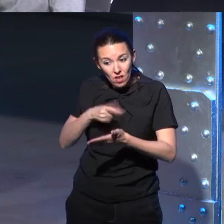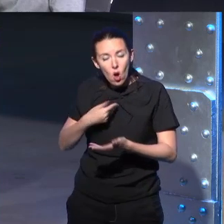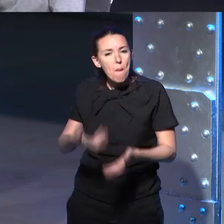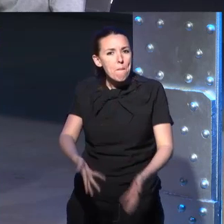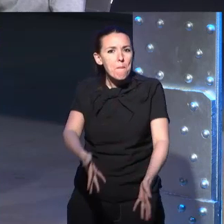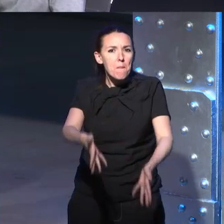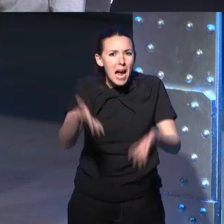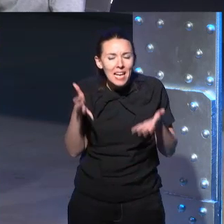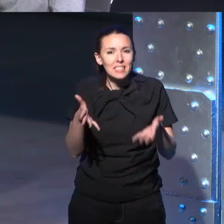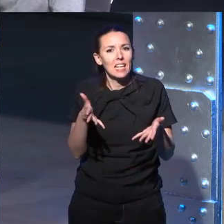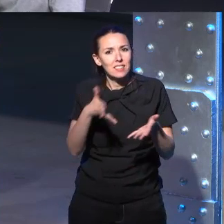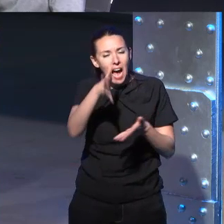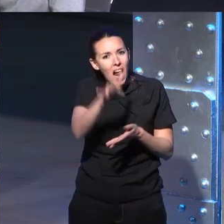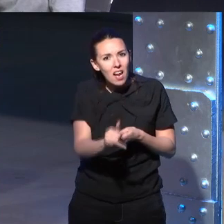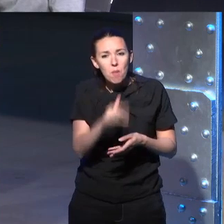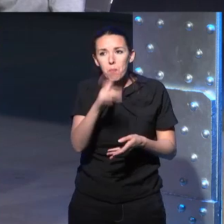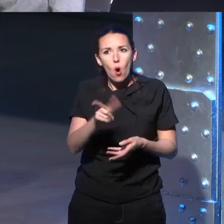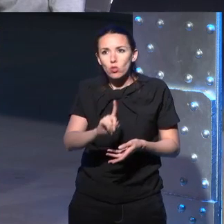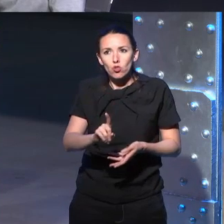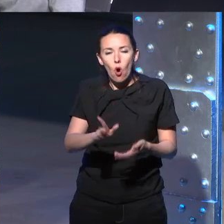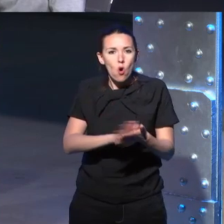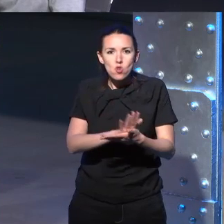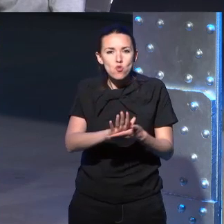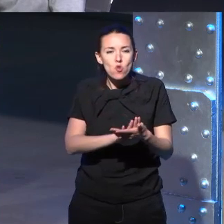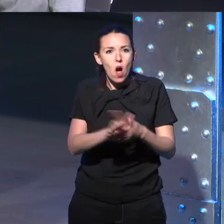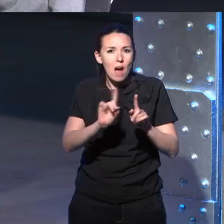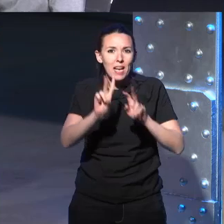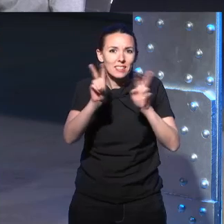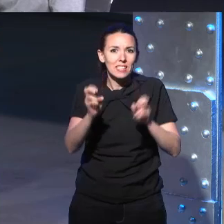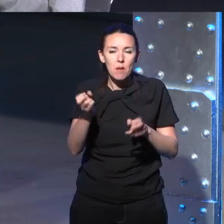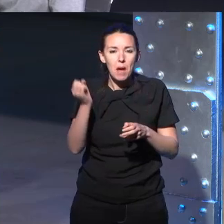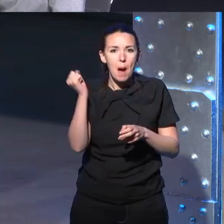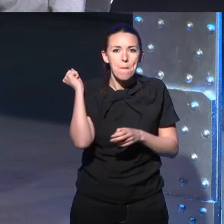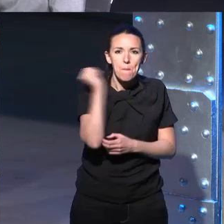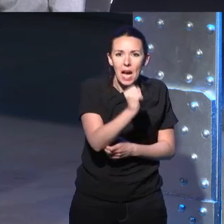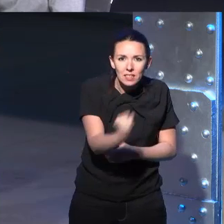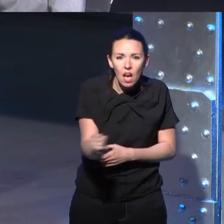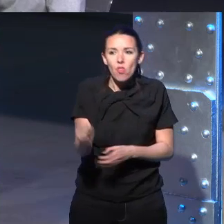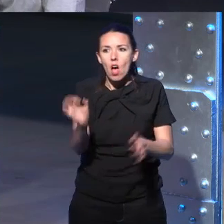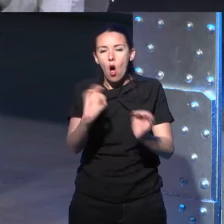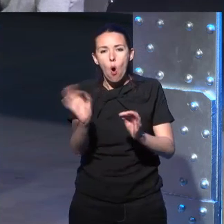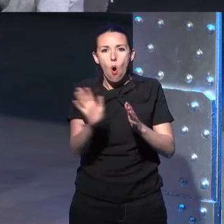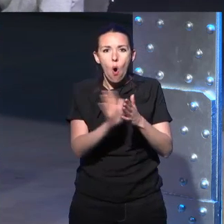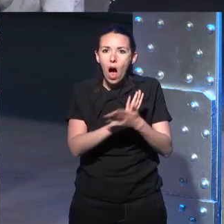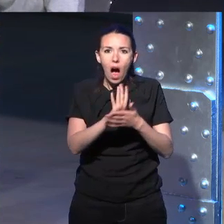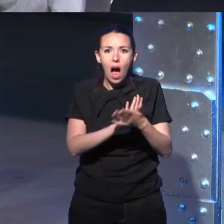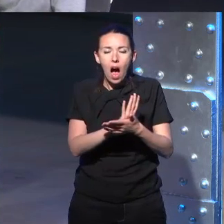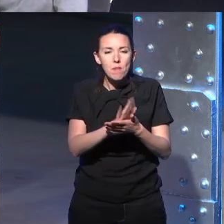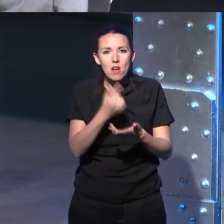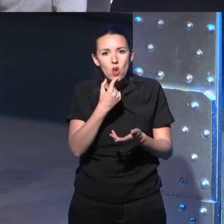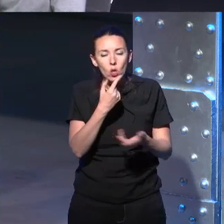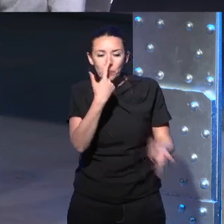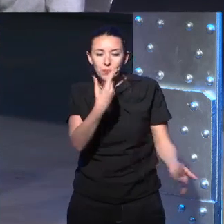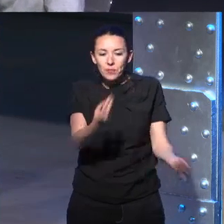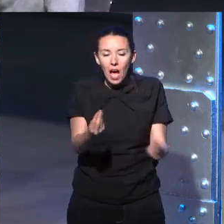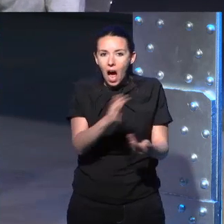que aparezcan, porque no se habla de la matanza, ni se habla, subyacen alrededor, claro.